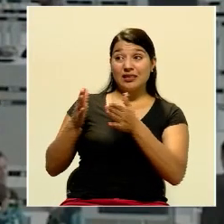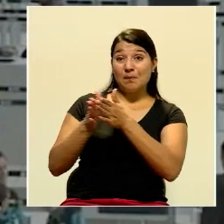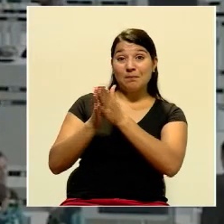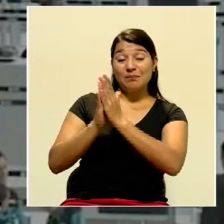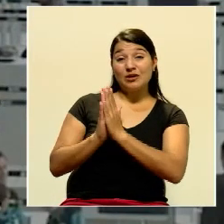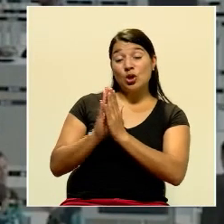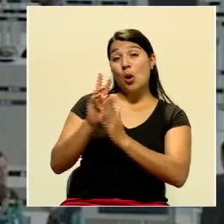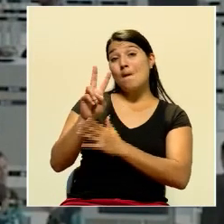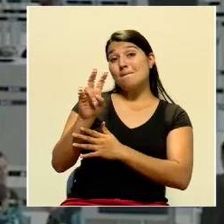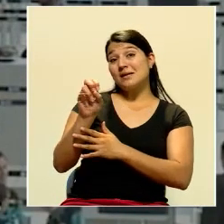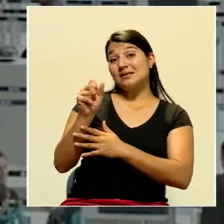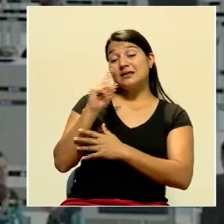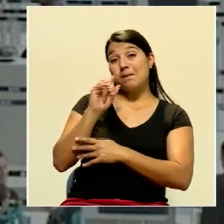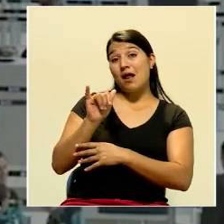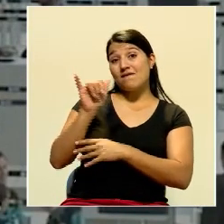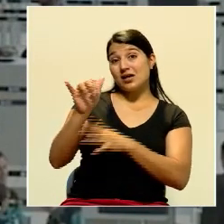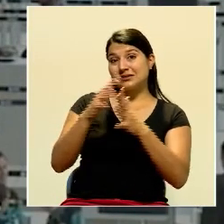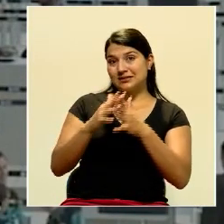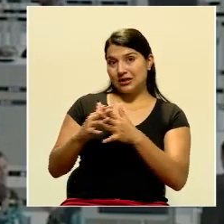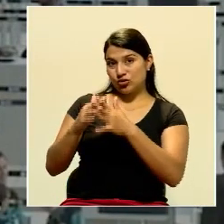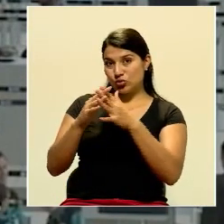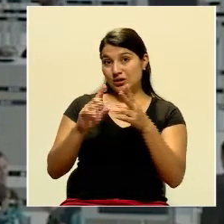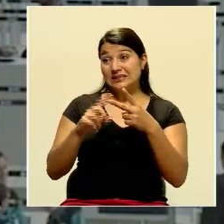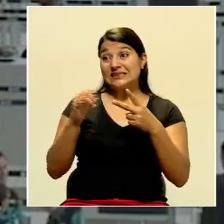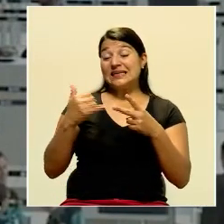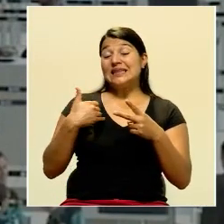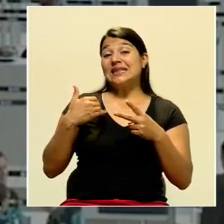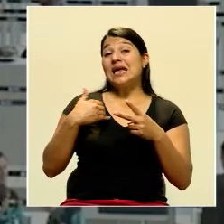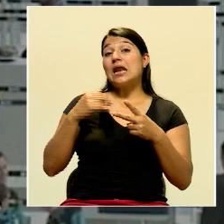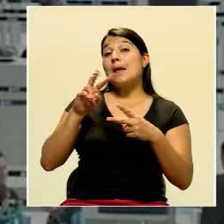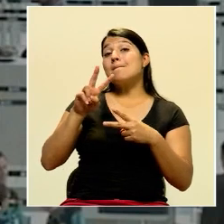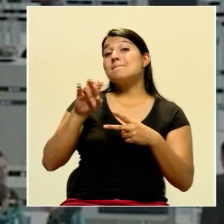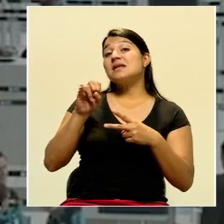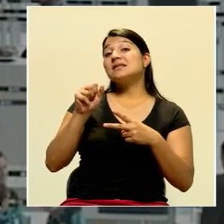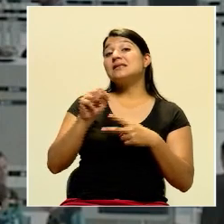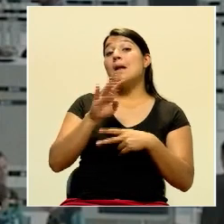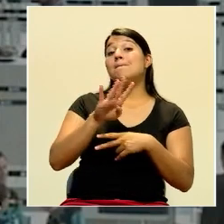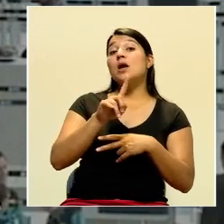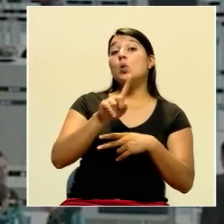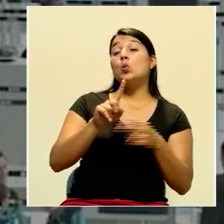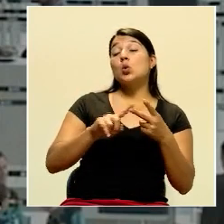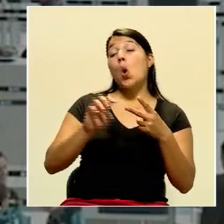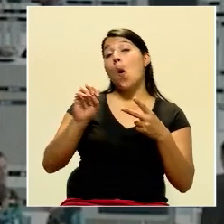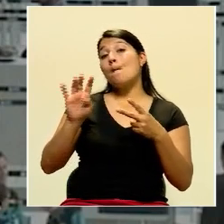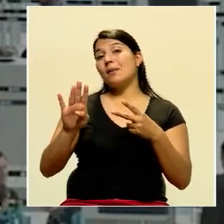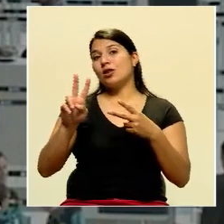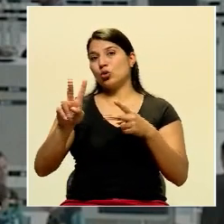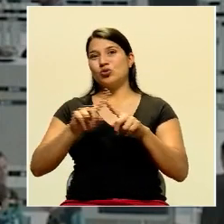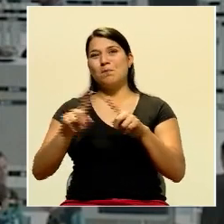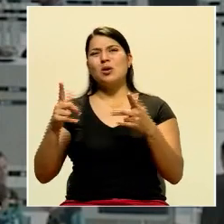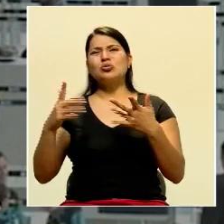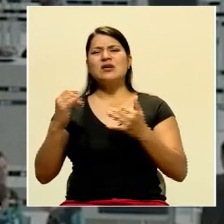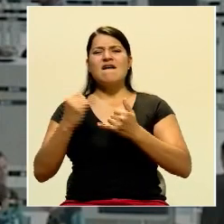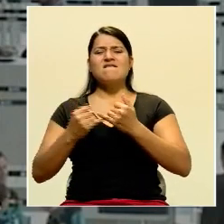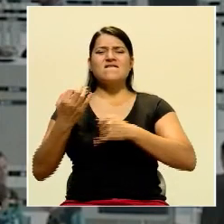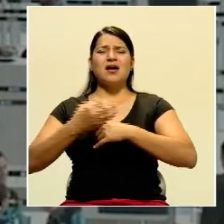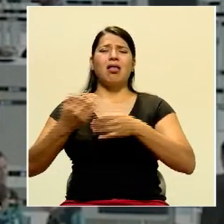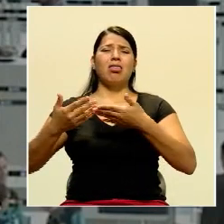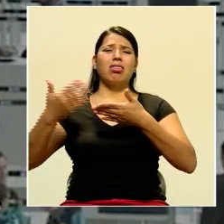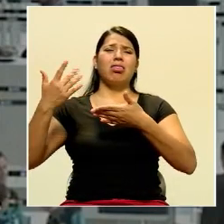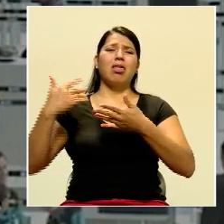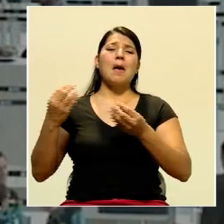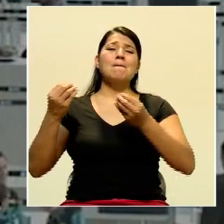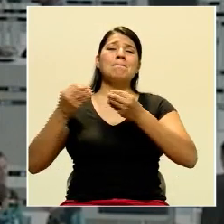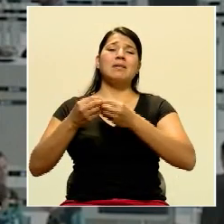viajar a Estados Unidos, que tienen una visa B1, B2 que expiró hace más de 24 meses. Si la